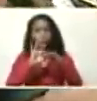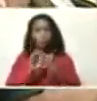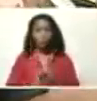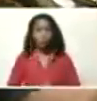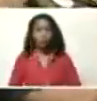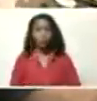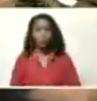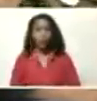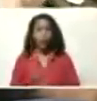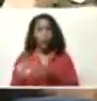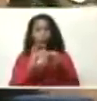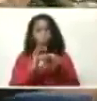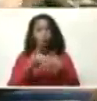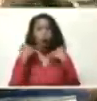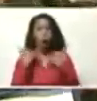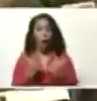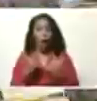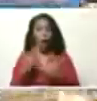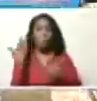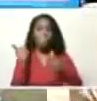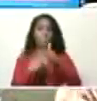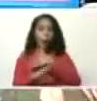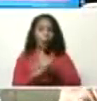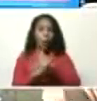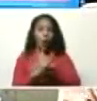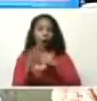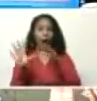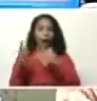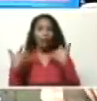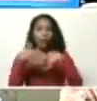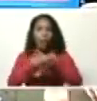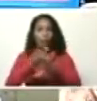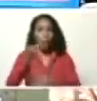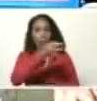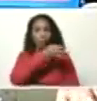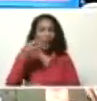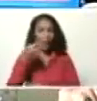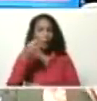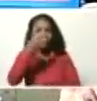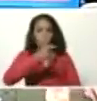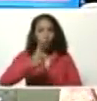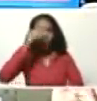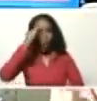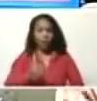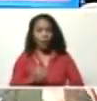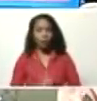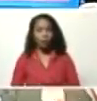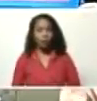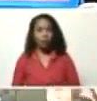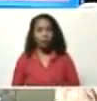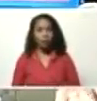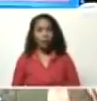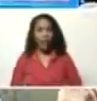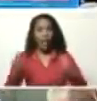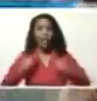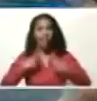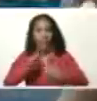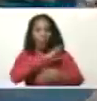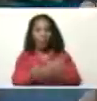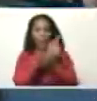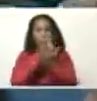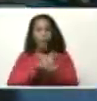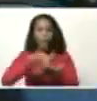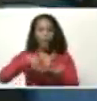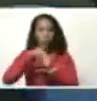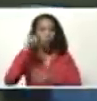Y de la unión ahora vamos a la fusión perfecta cívico-militar. ¡Que viva la Fuerza Armada